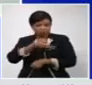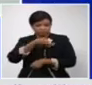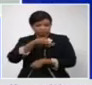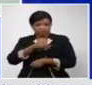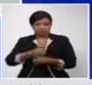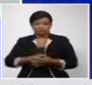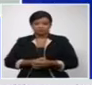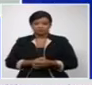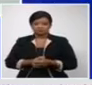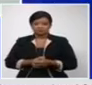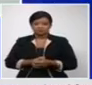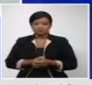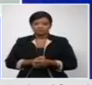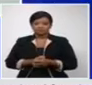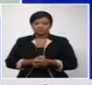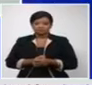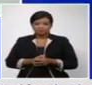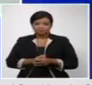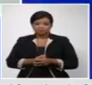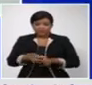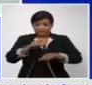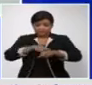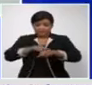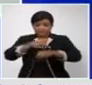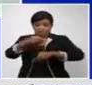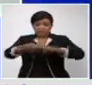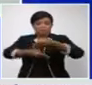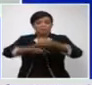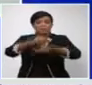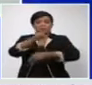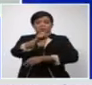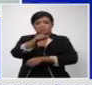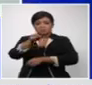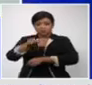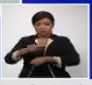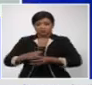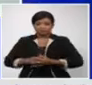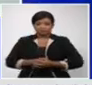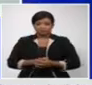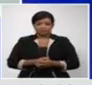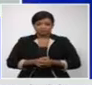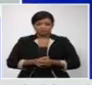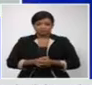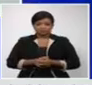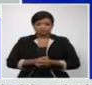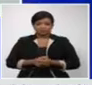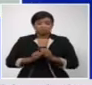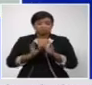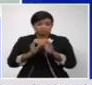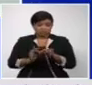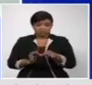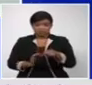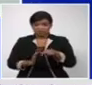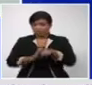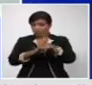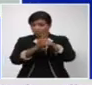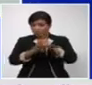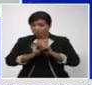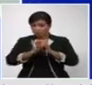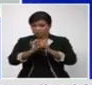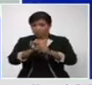letra chica, ¿no? Es el tiempo de evolución en días de los pacientes, cómo se ha venido comportando desde el 15 de noviembre. Acuérdense